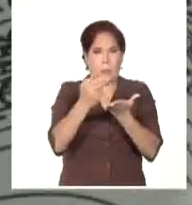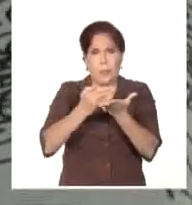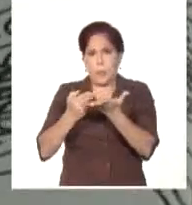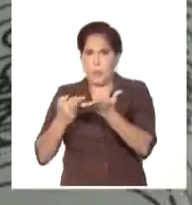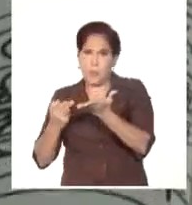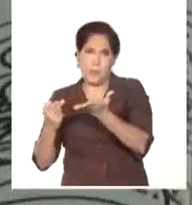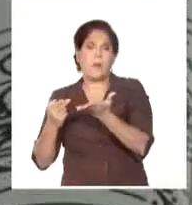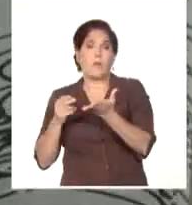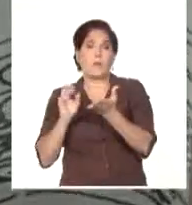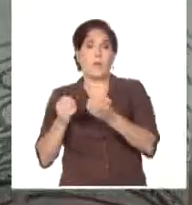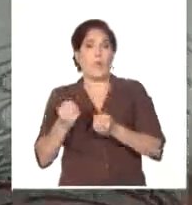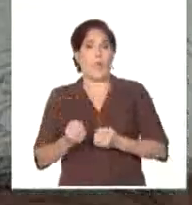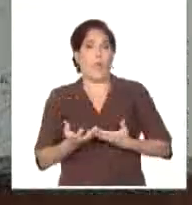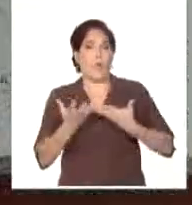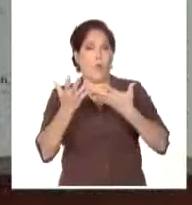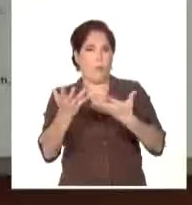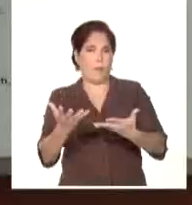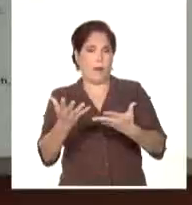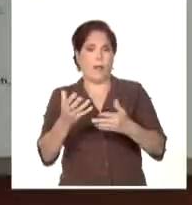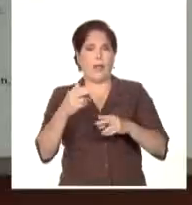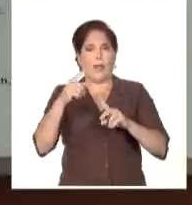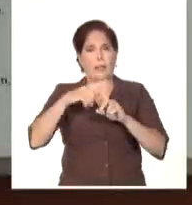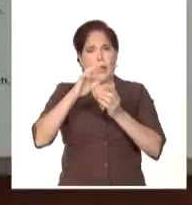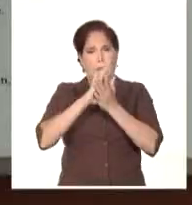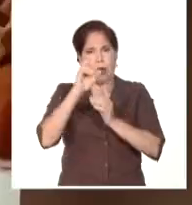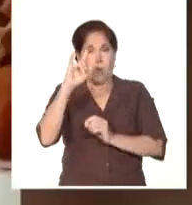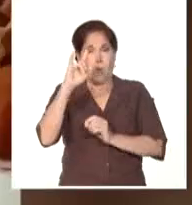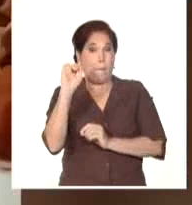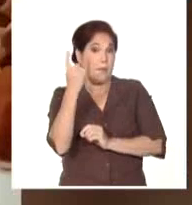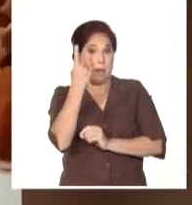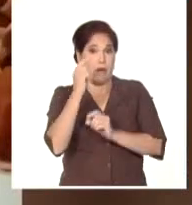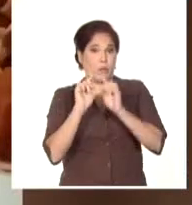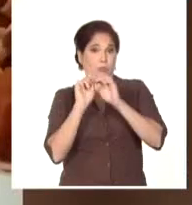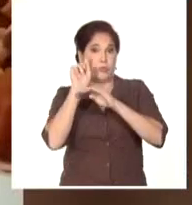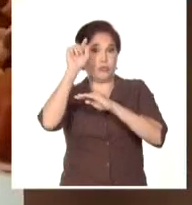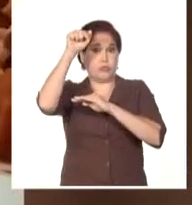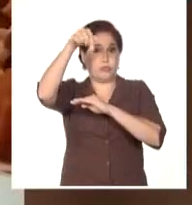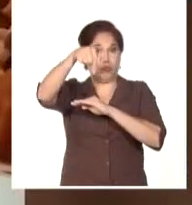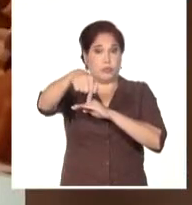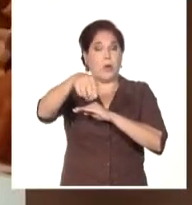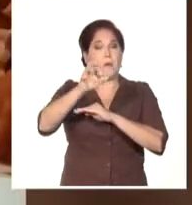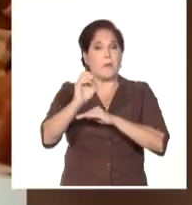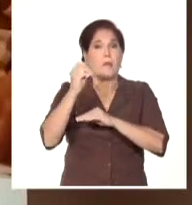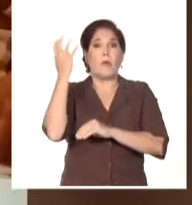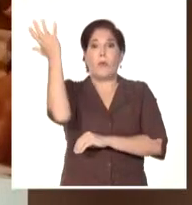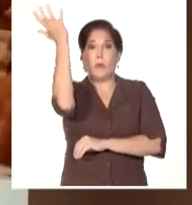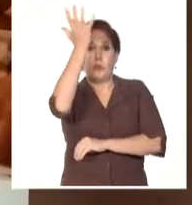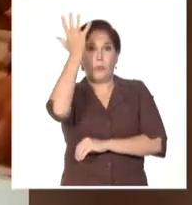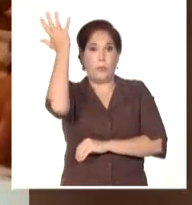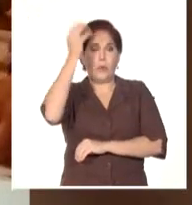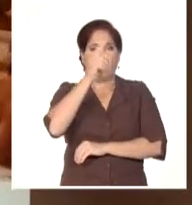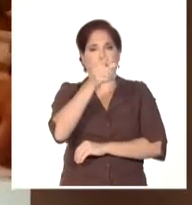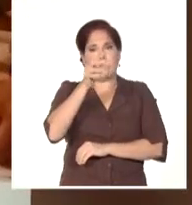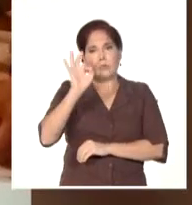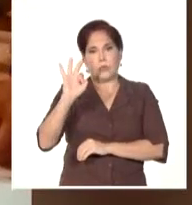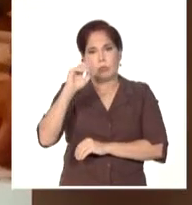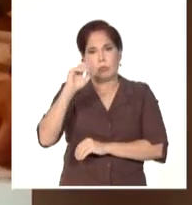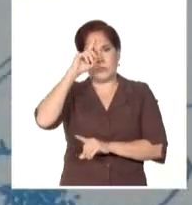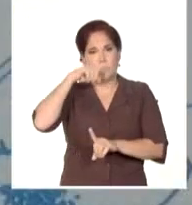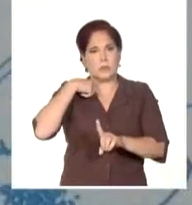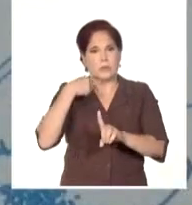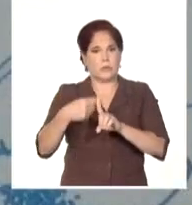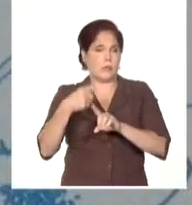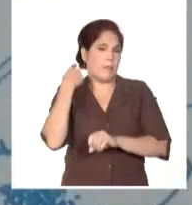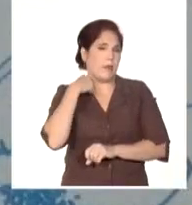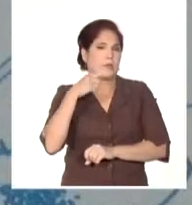cósmicas homenajearon a Arnaldo Tamayo, el primer cosmonauta latinoamericano en volar al espacio, el 18 de septiembre